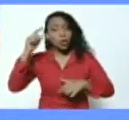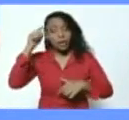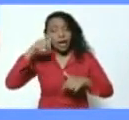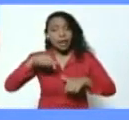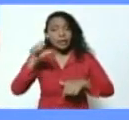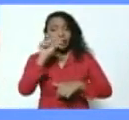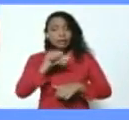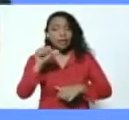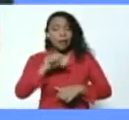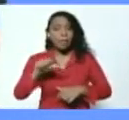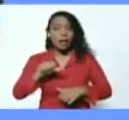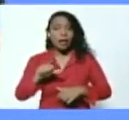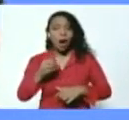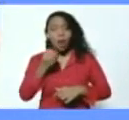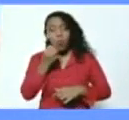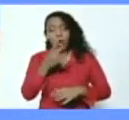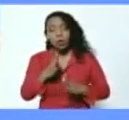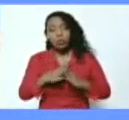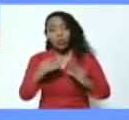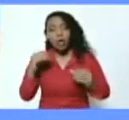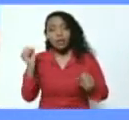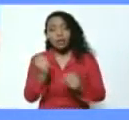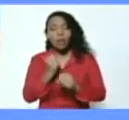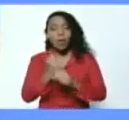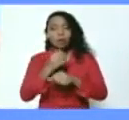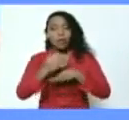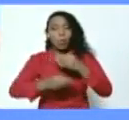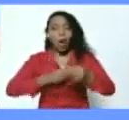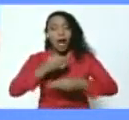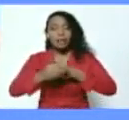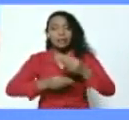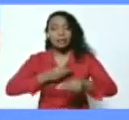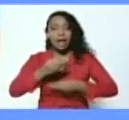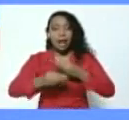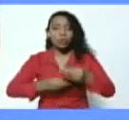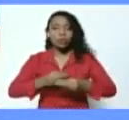semanas, por bueno, todo el trabajo que estamos realizando en lo